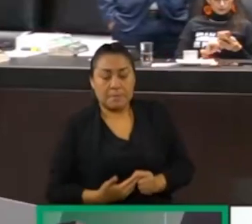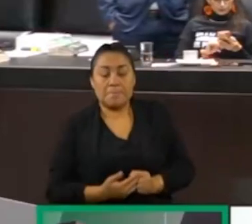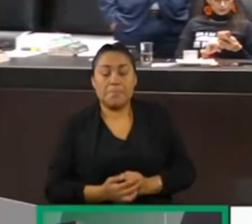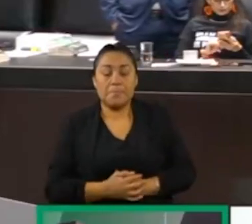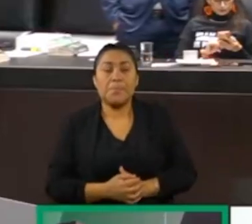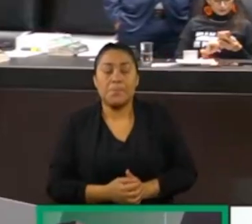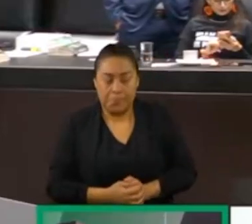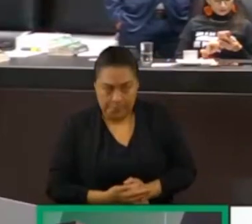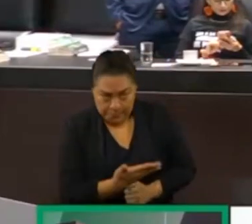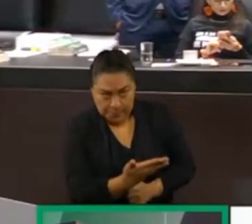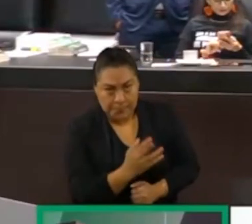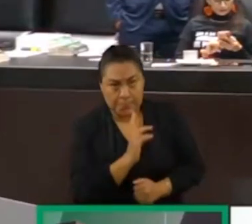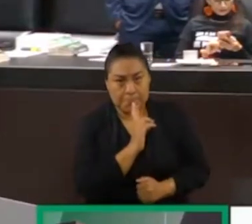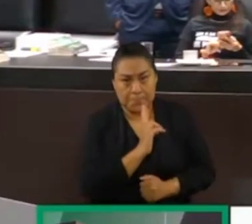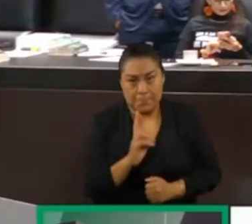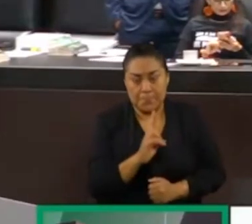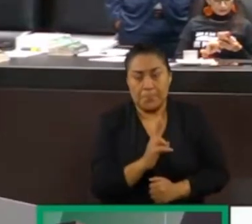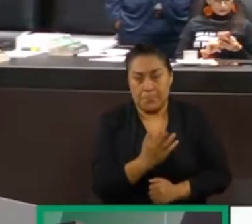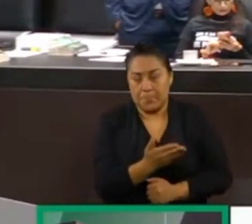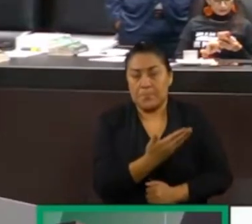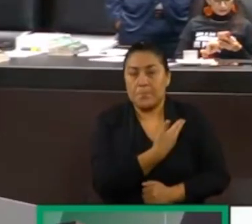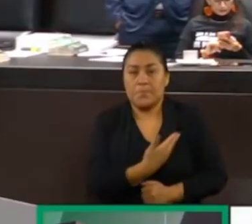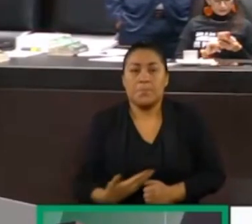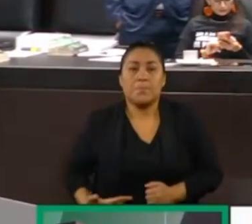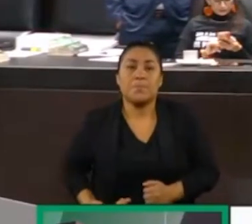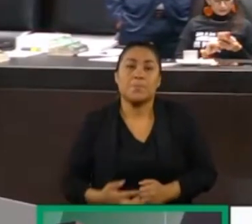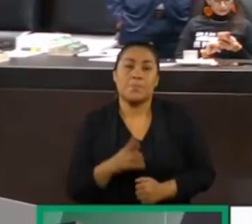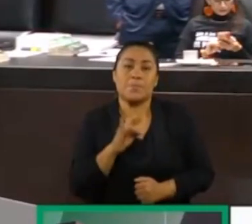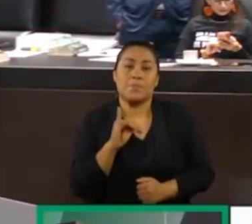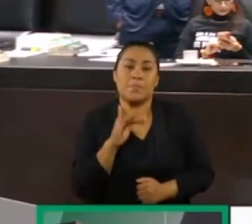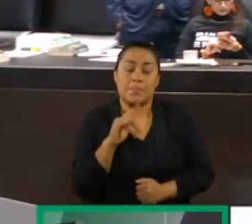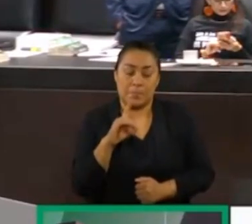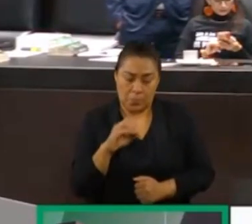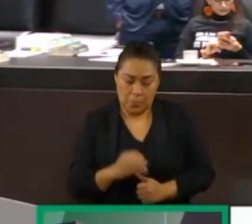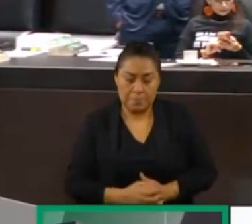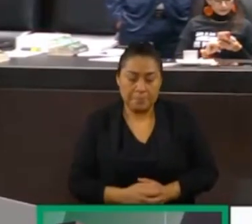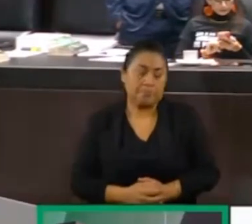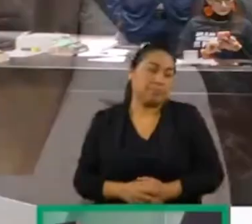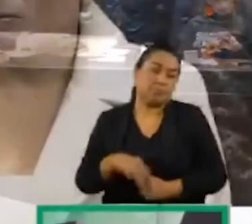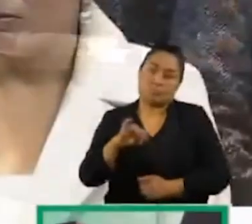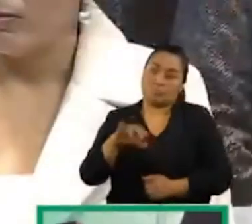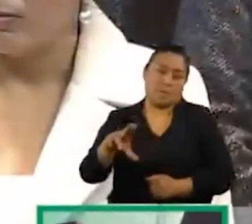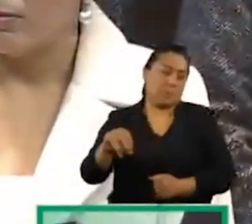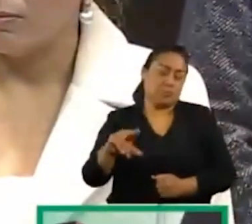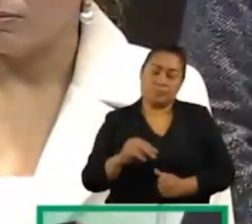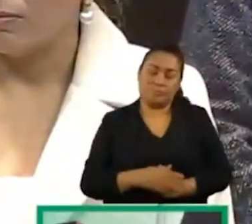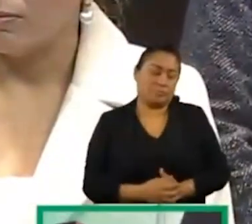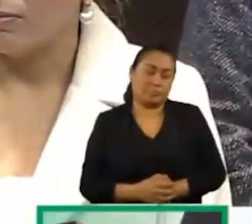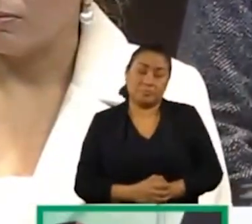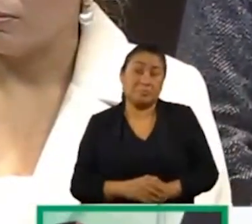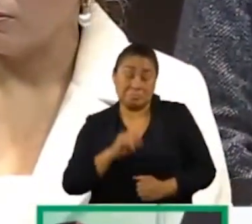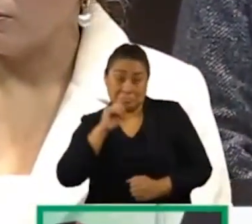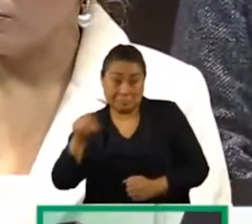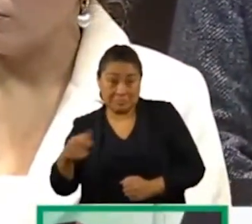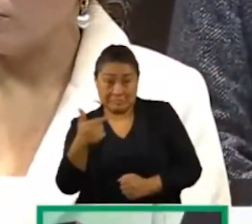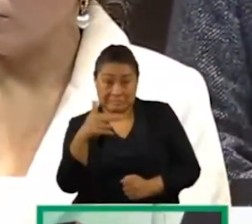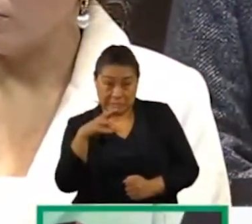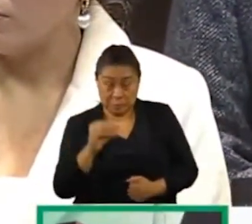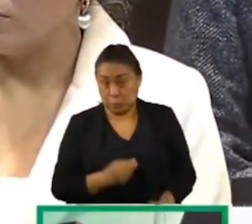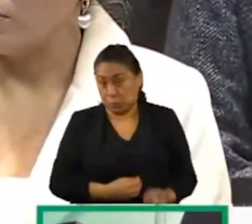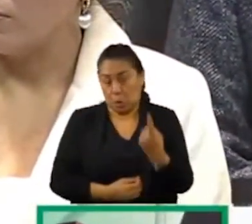responder tiene la palabra el diputado Ricardo Mejía. Desde luego que no, diputado, porque no solo fue Genaro García